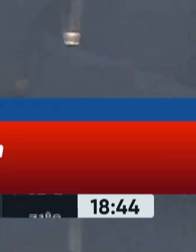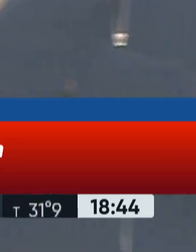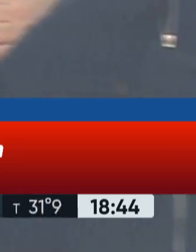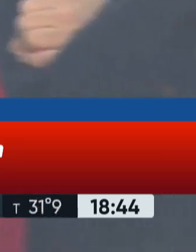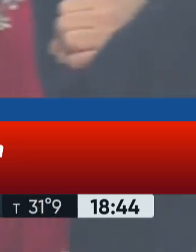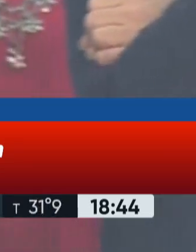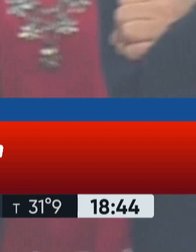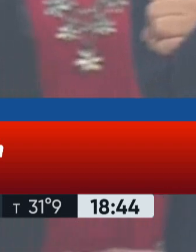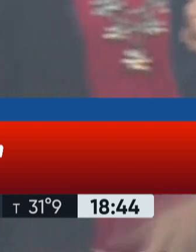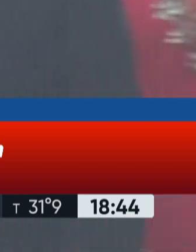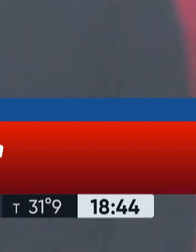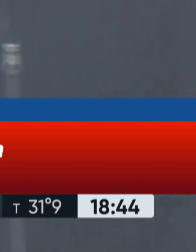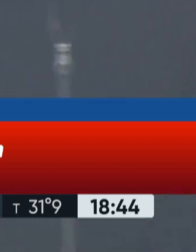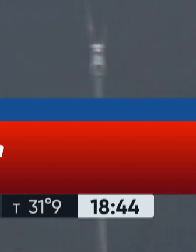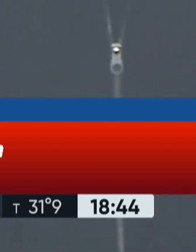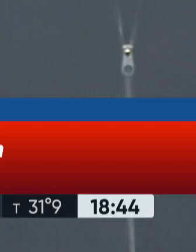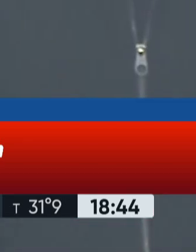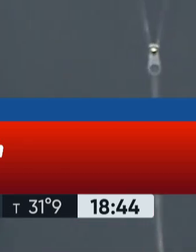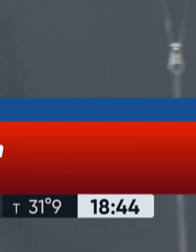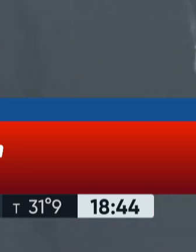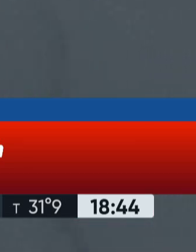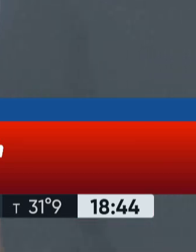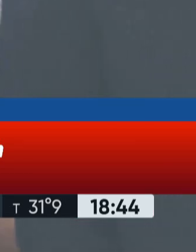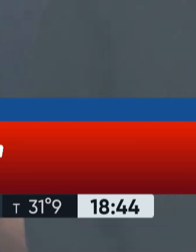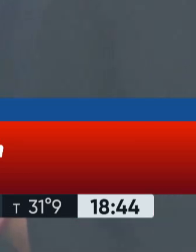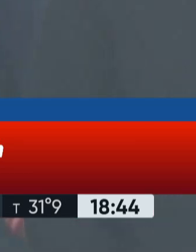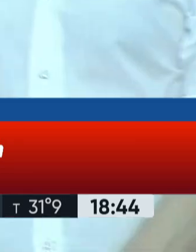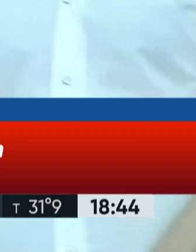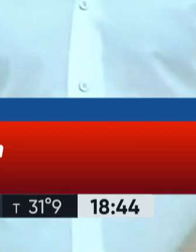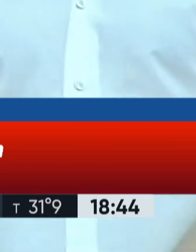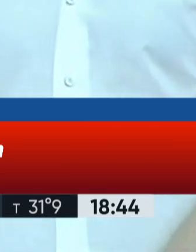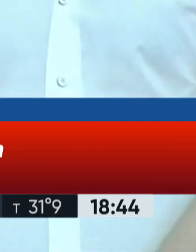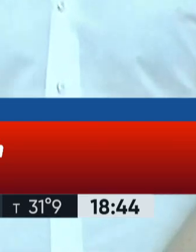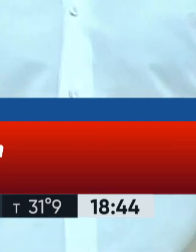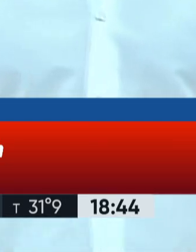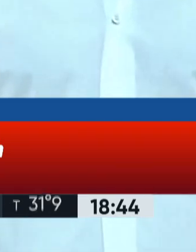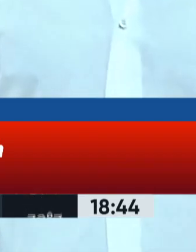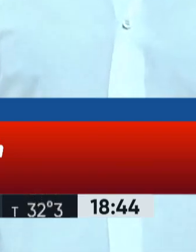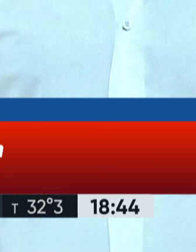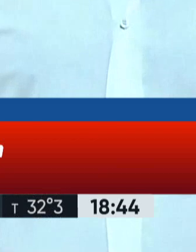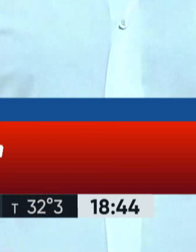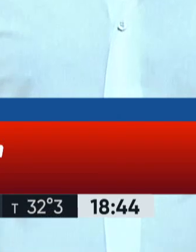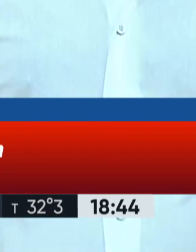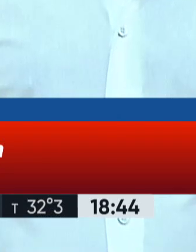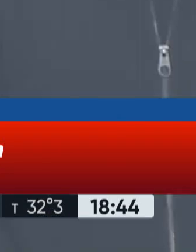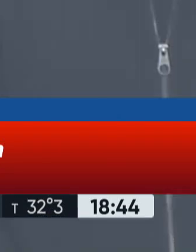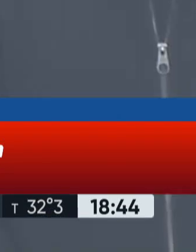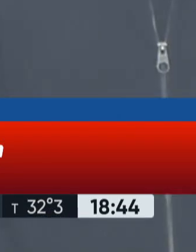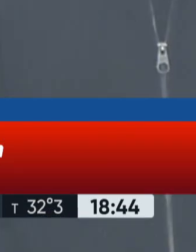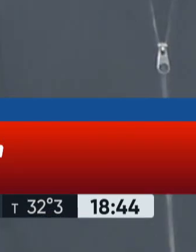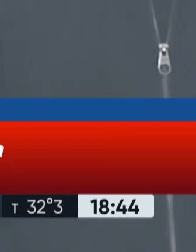ser presidente? Pero nunca bajó los brazos y siempre tuvo las convicciones más firmes en una